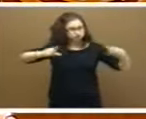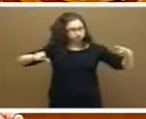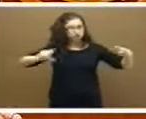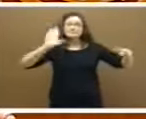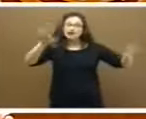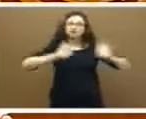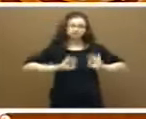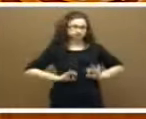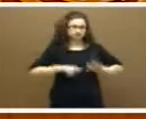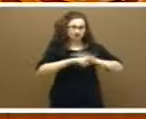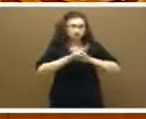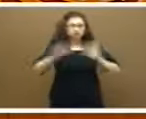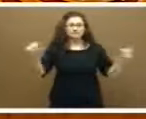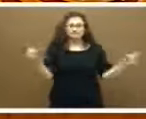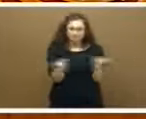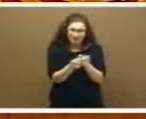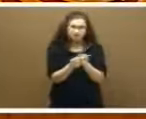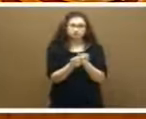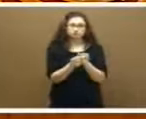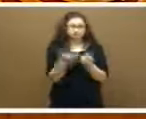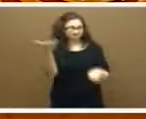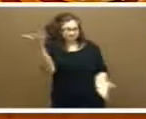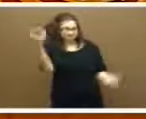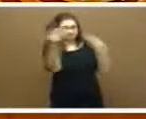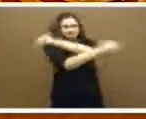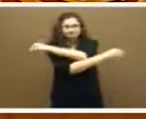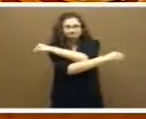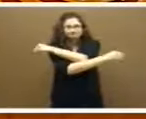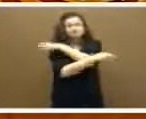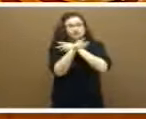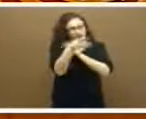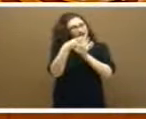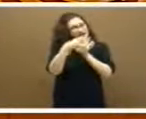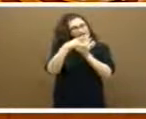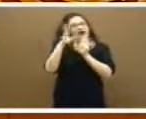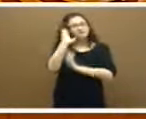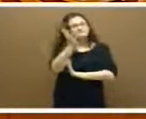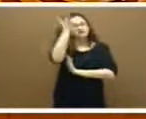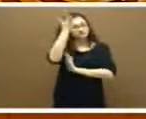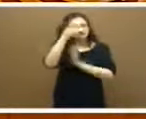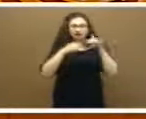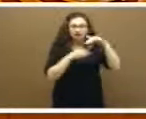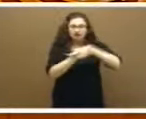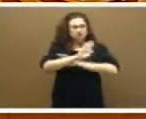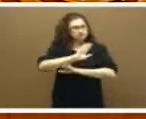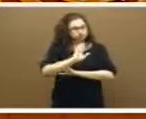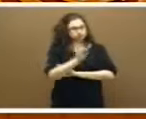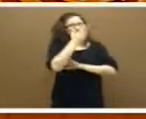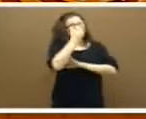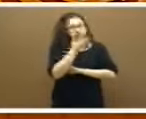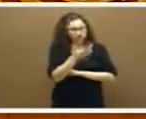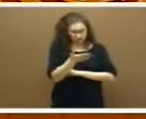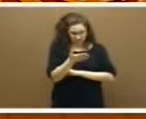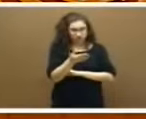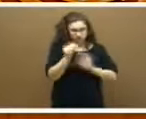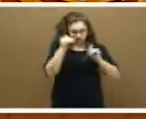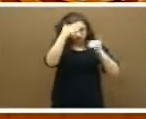los recursos para hacerlo frente. Y esto afecta de facto a la calidad y a la accesibilidad a la